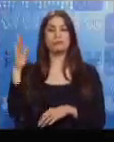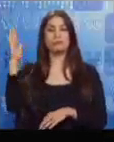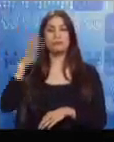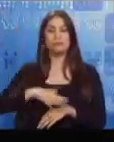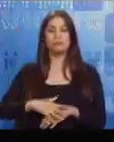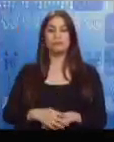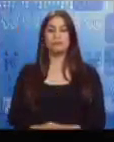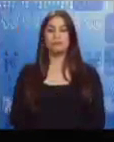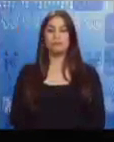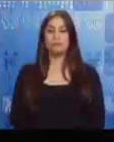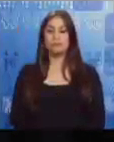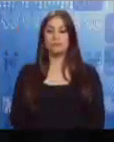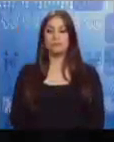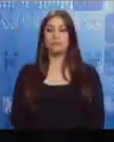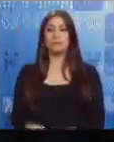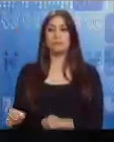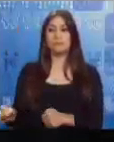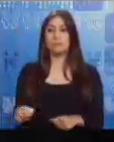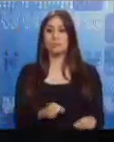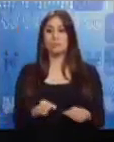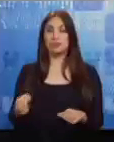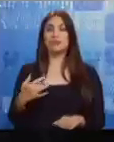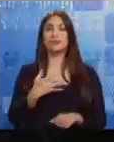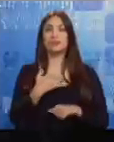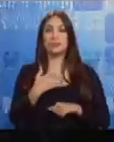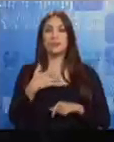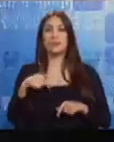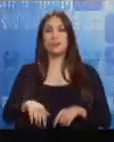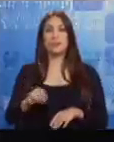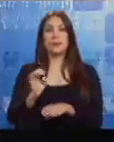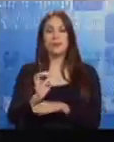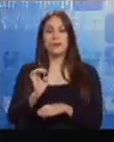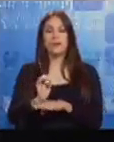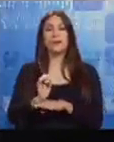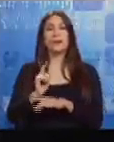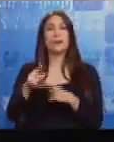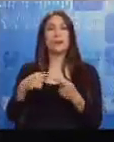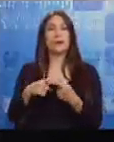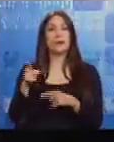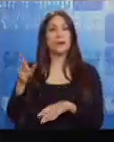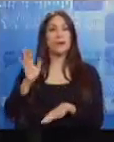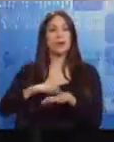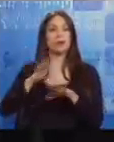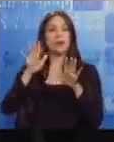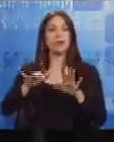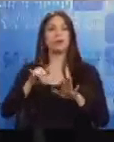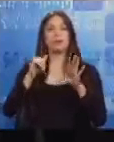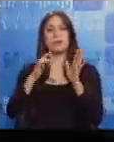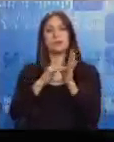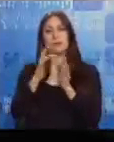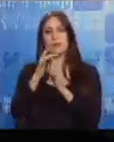colapsado. Réplicas que continúan registrándose en el Ecuador después de lo suscitado el 16 de abril,